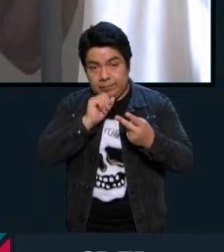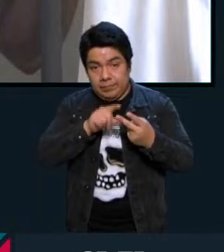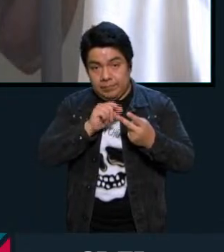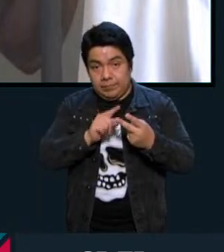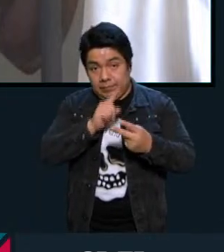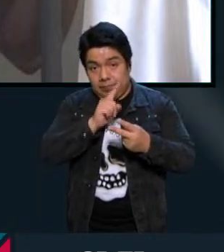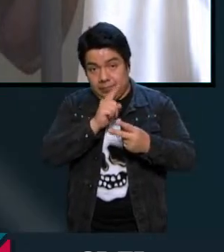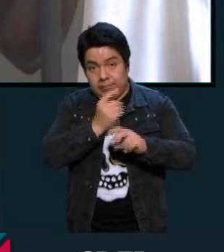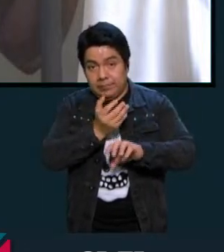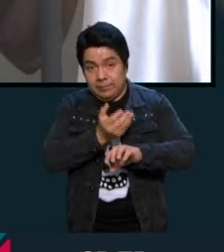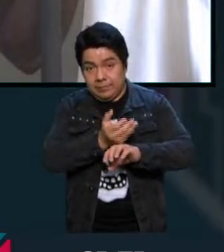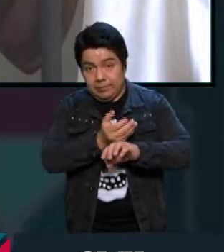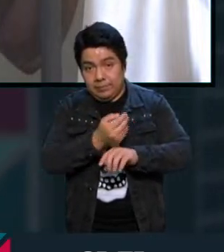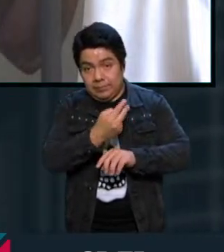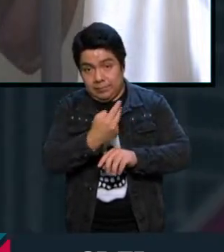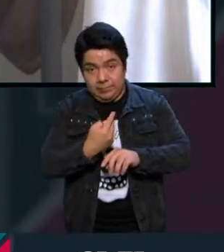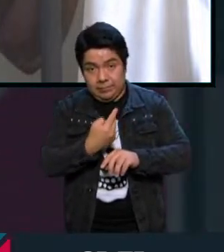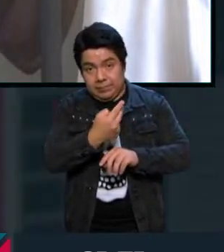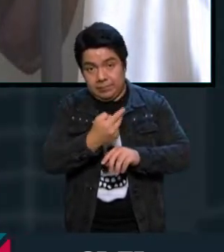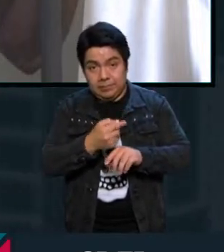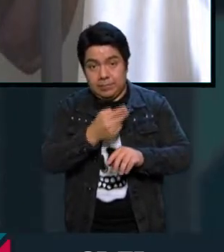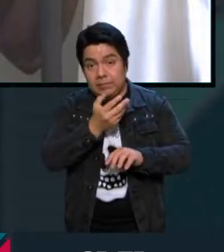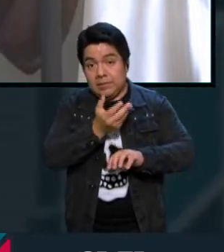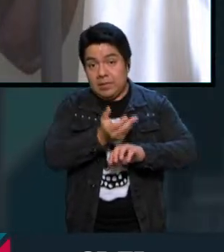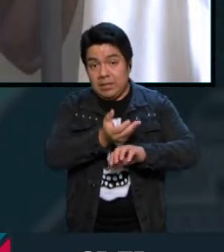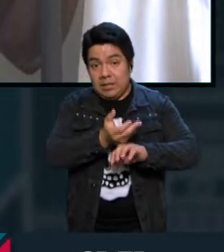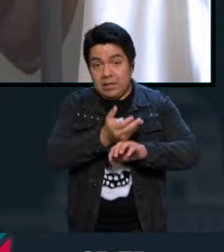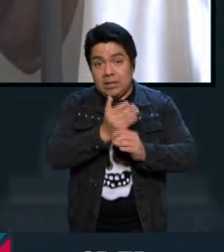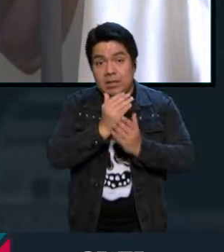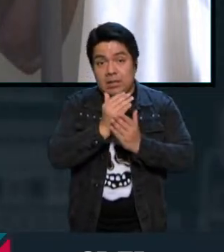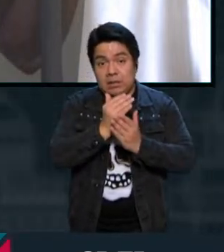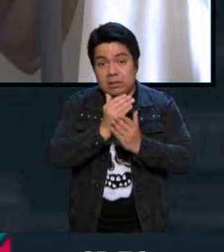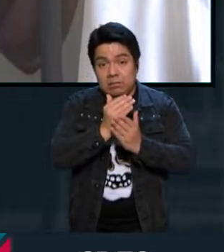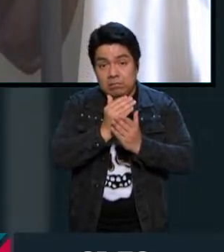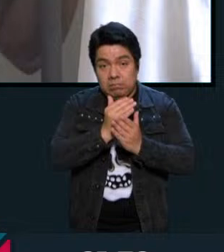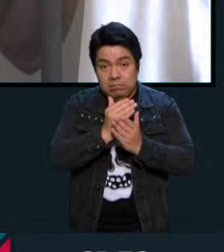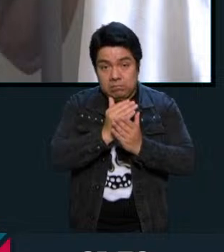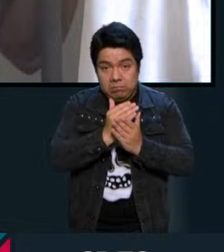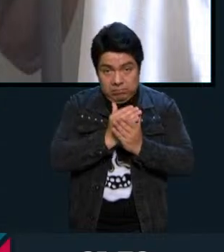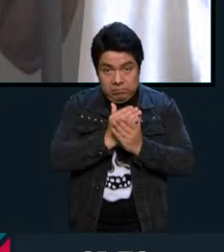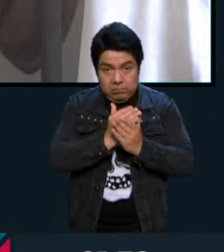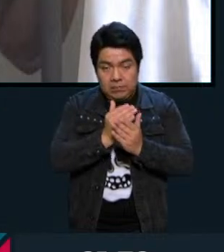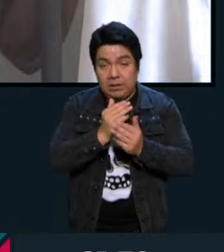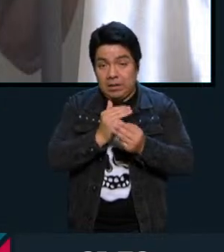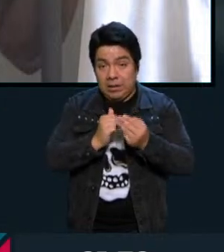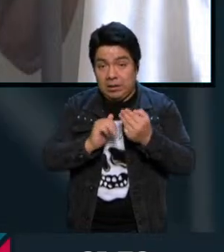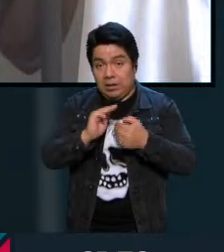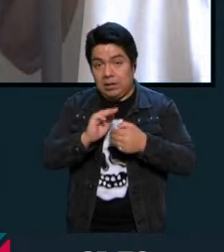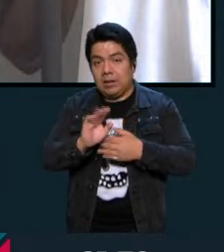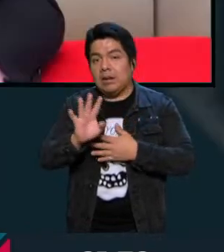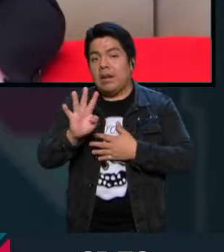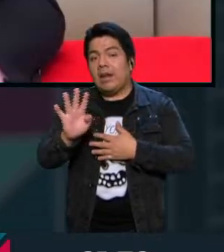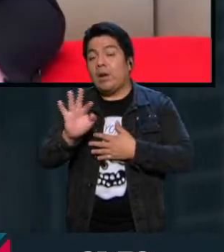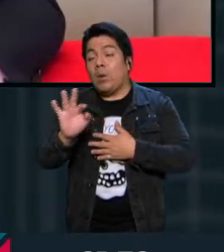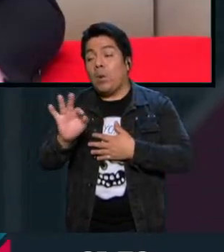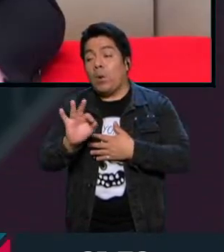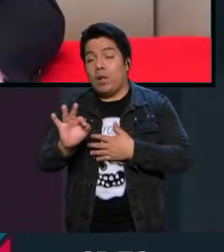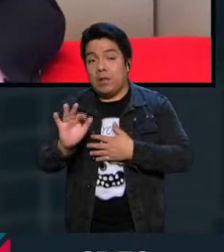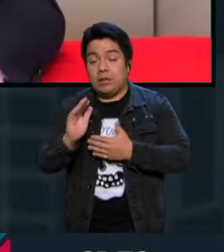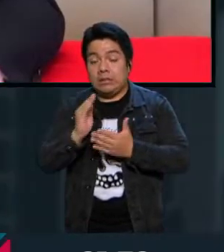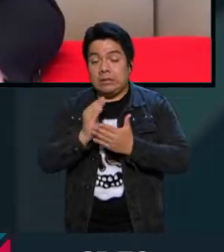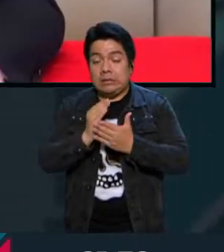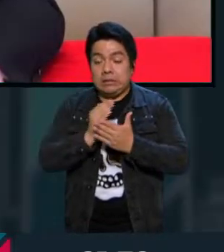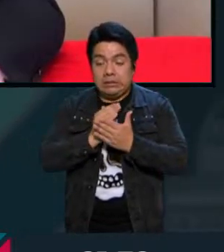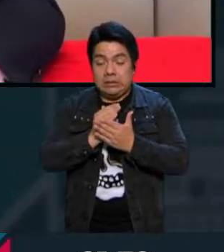en Estados Unidos, resulta que Estados Unidos disminuyó su participación comercial en el mundo en un 4%, pero al